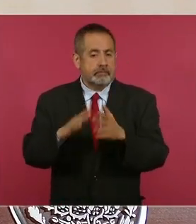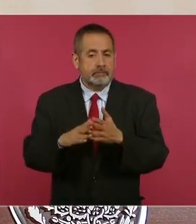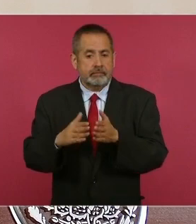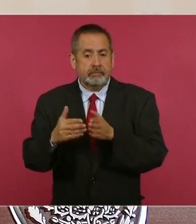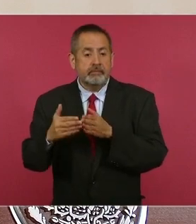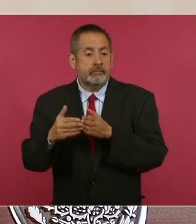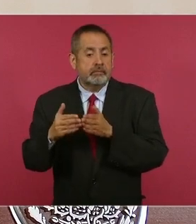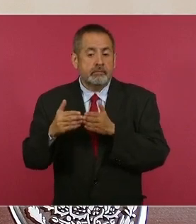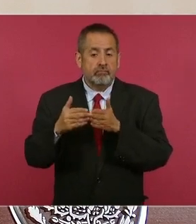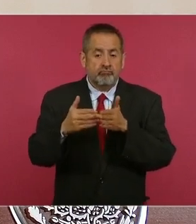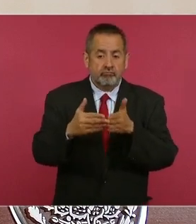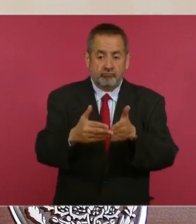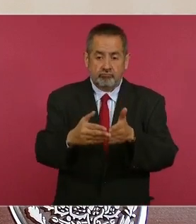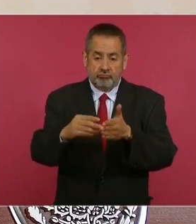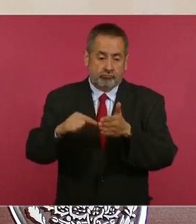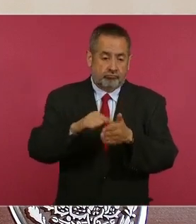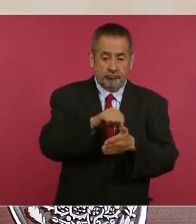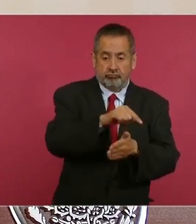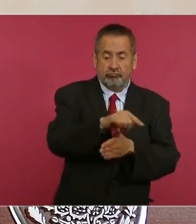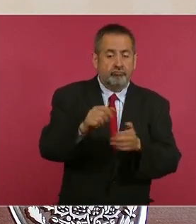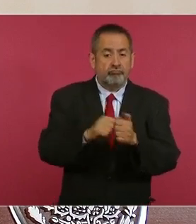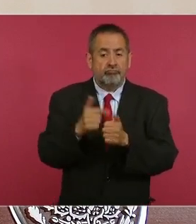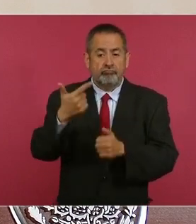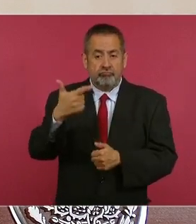con gasolina, con diésel,